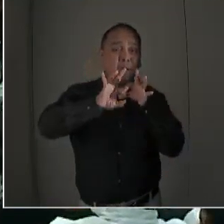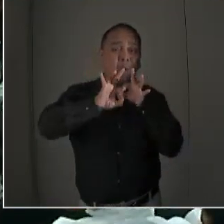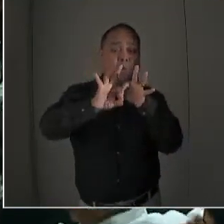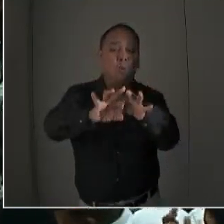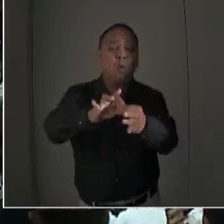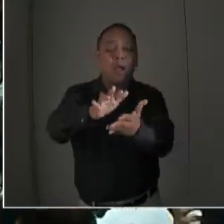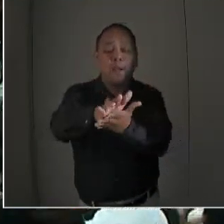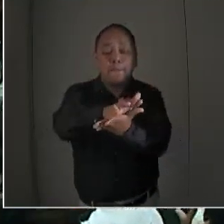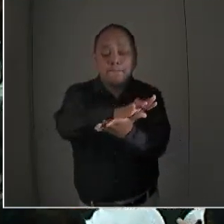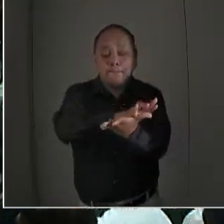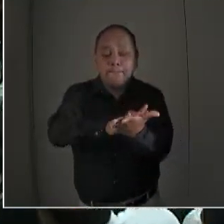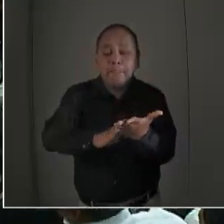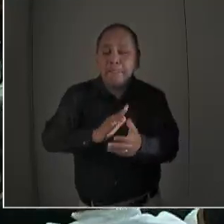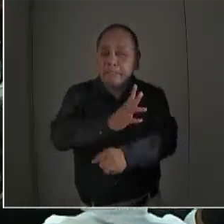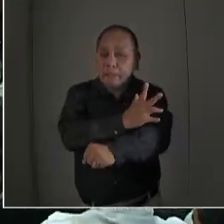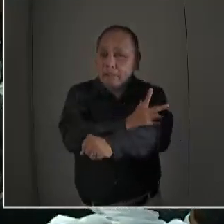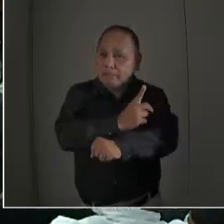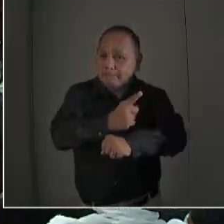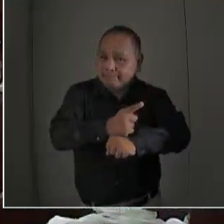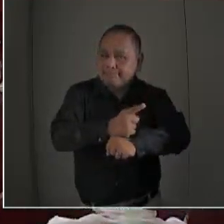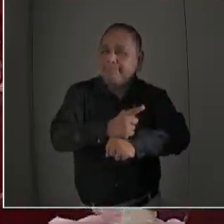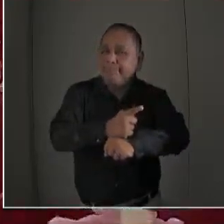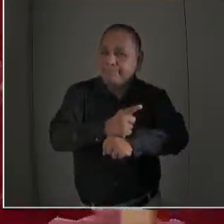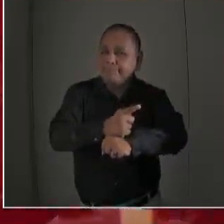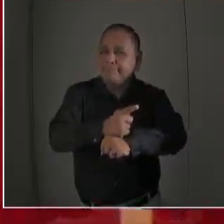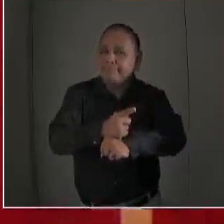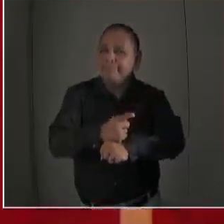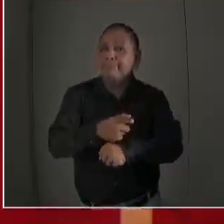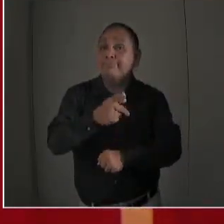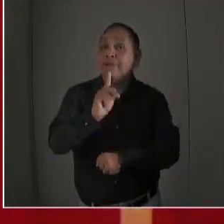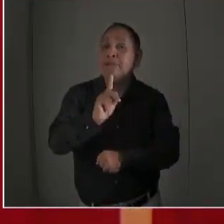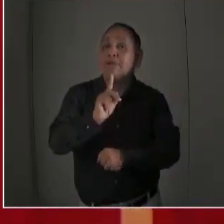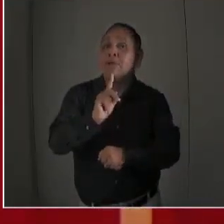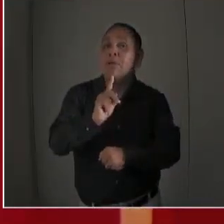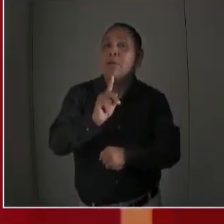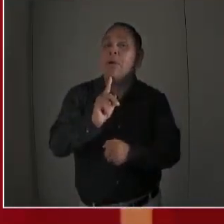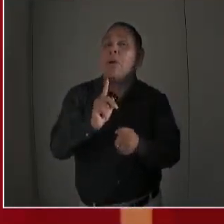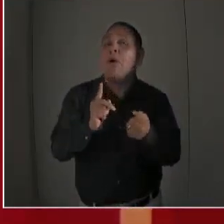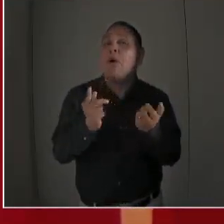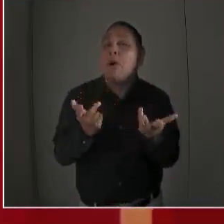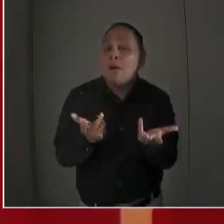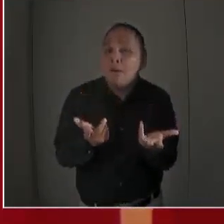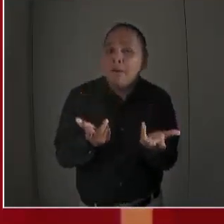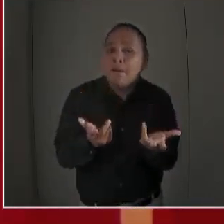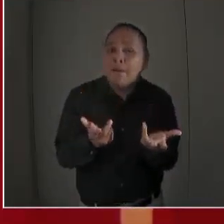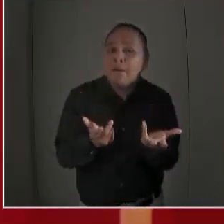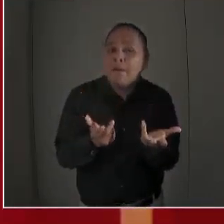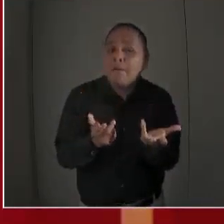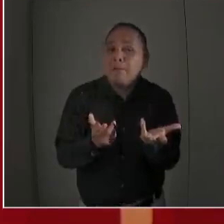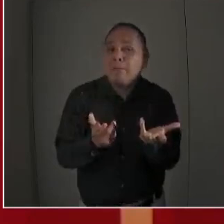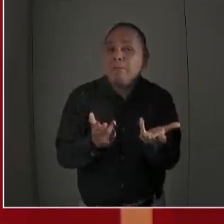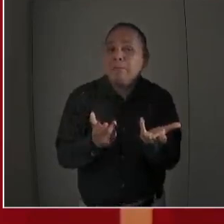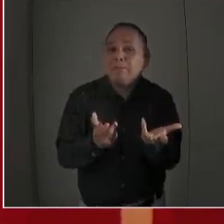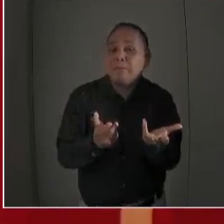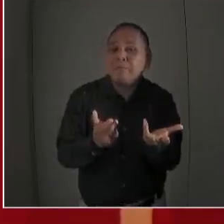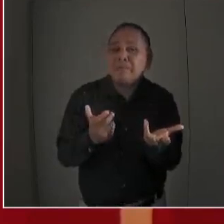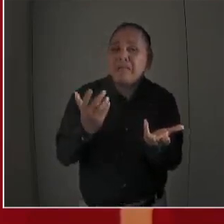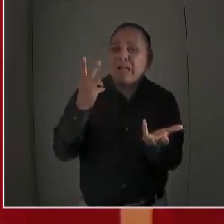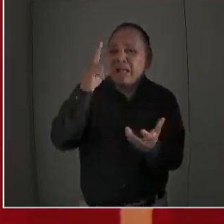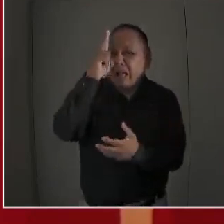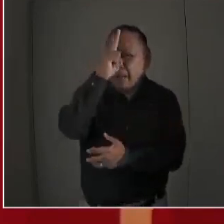humildad y la honestidad. No permitan que las los antiguos vicios